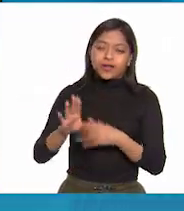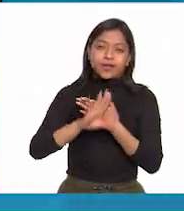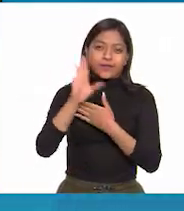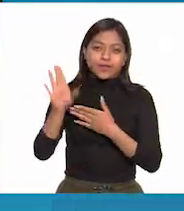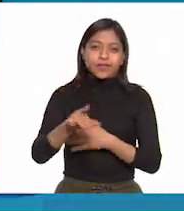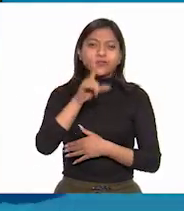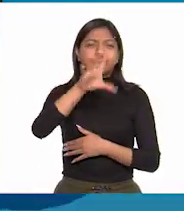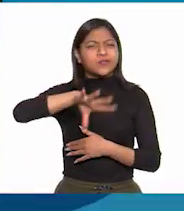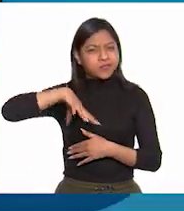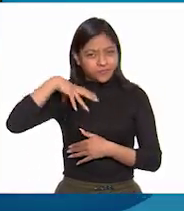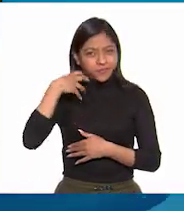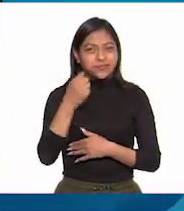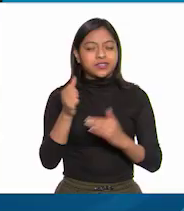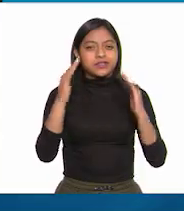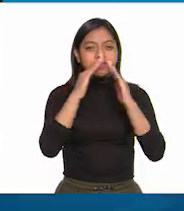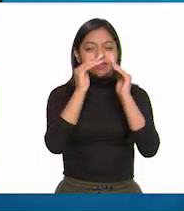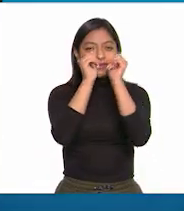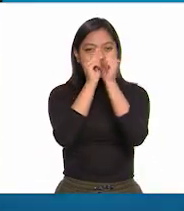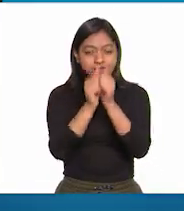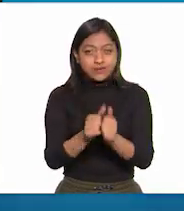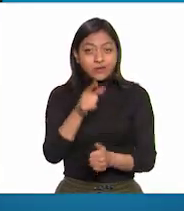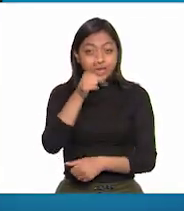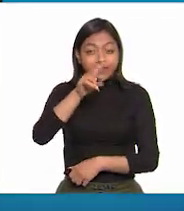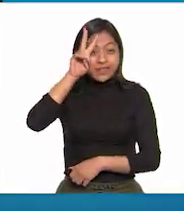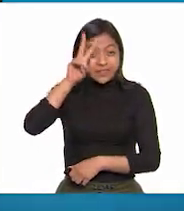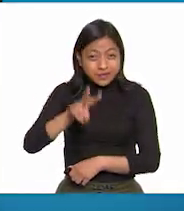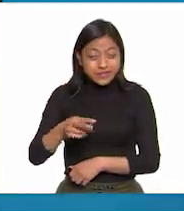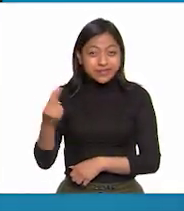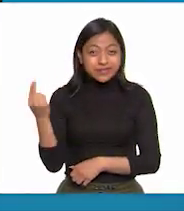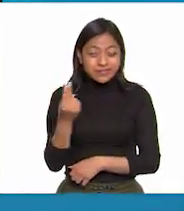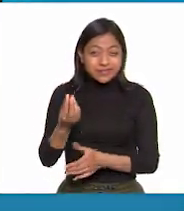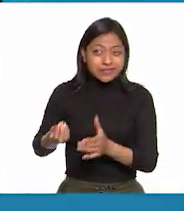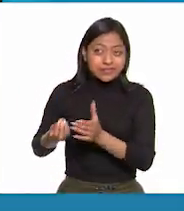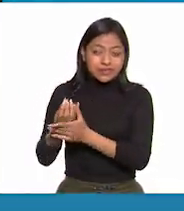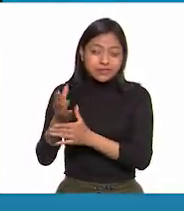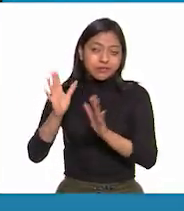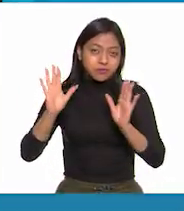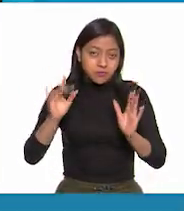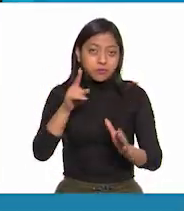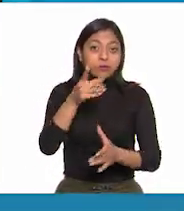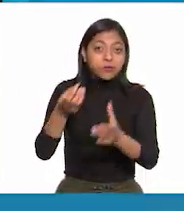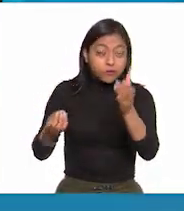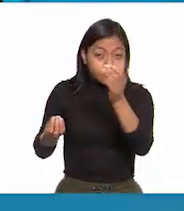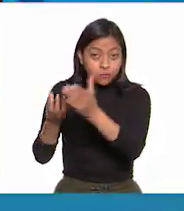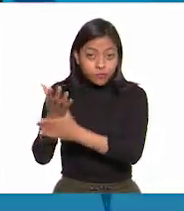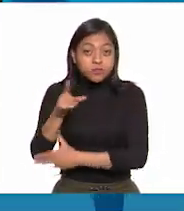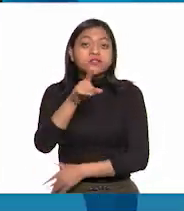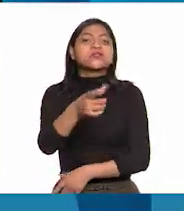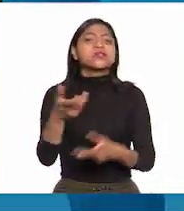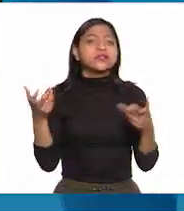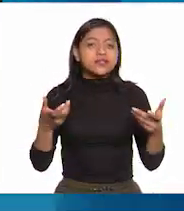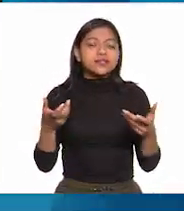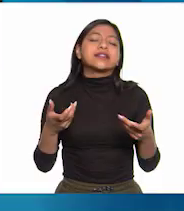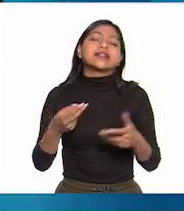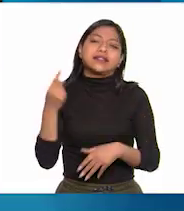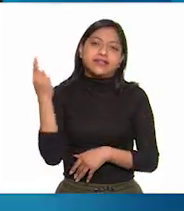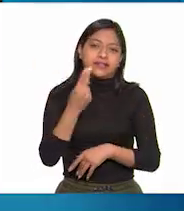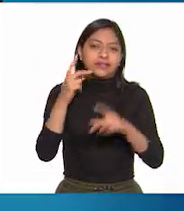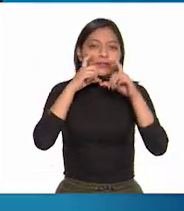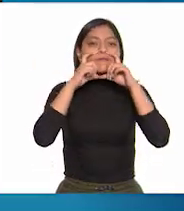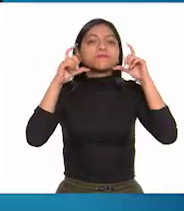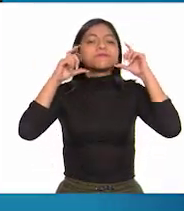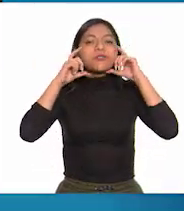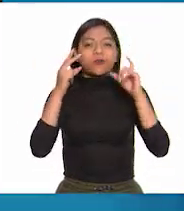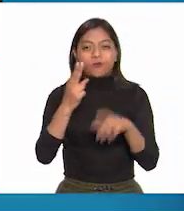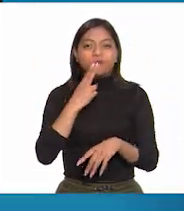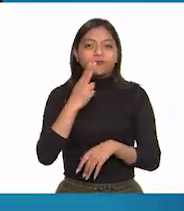Trata de no salir de casa a menos que sea muy necesario. Si lo haces, utiliza el